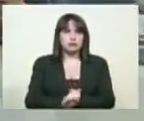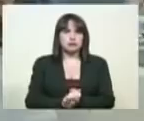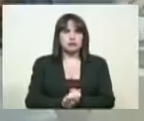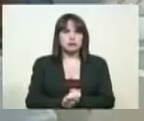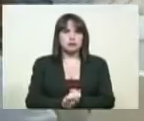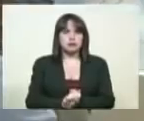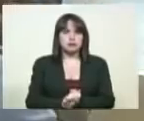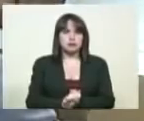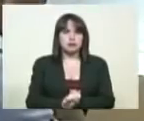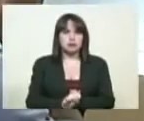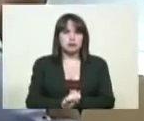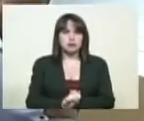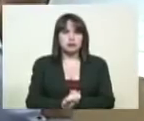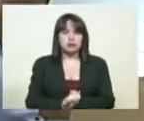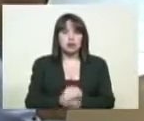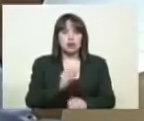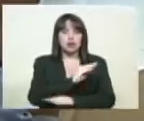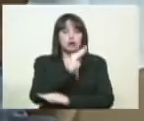y proteger